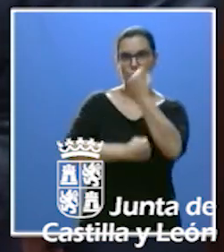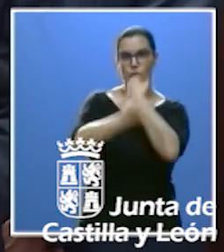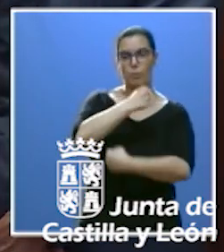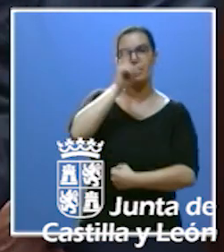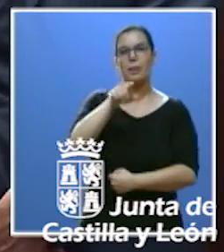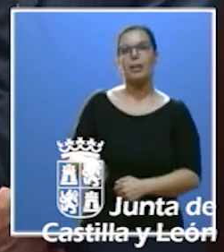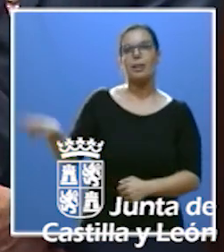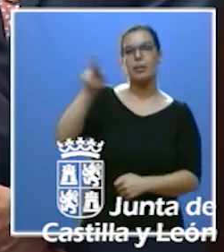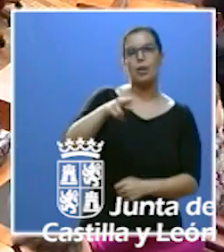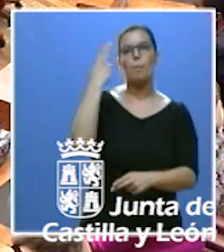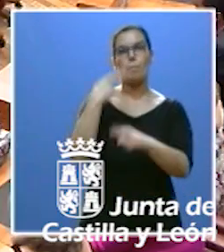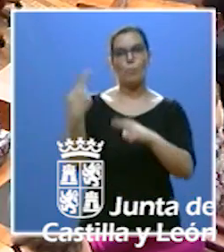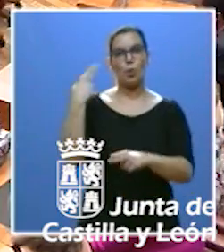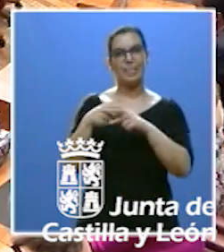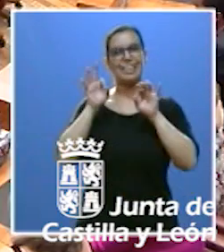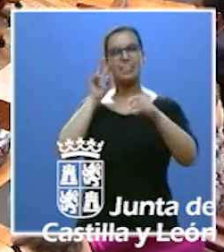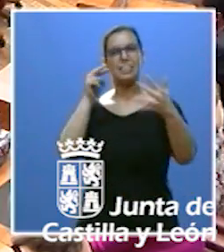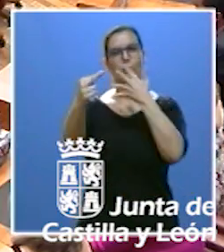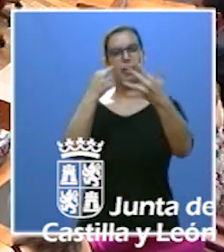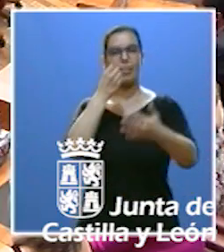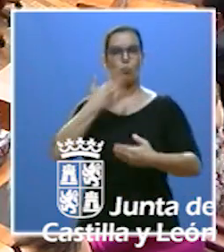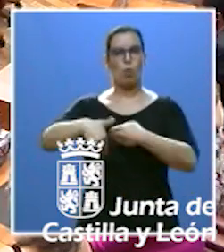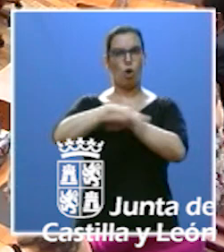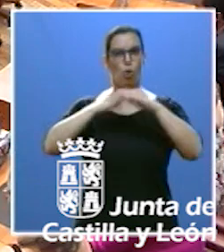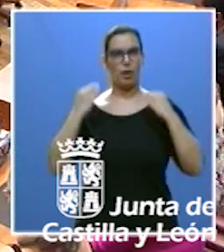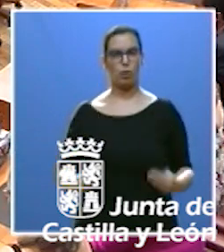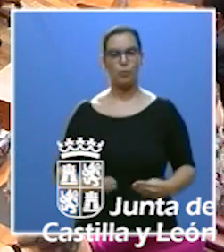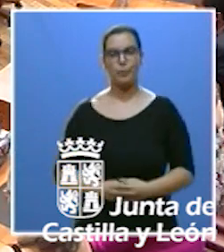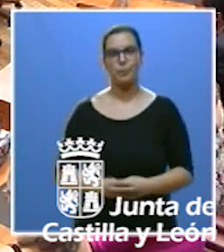en las políticas de transparencia y de buen gobierno.